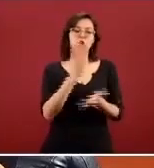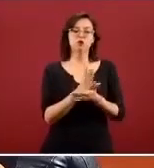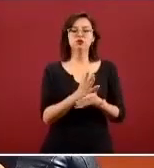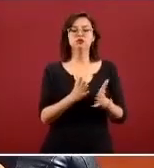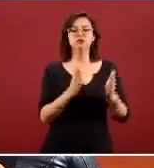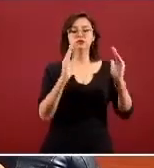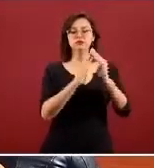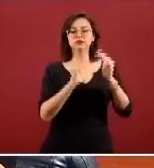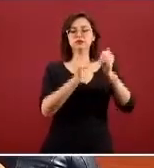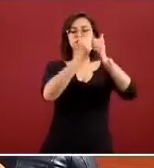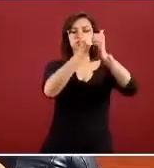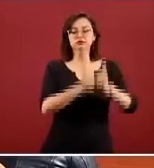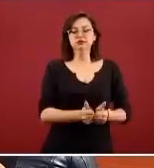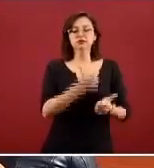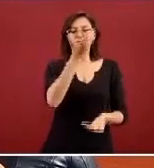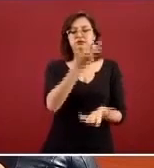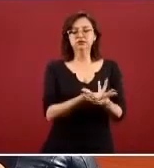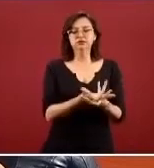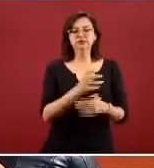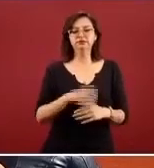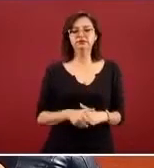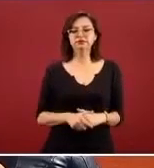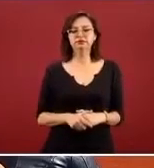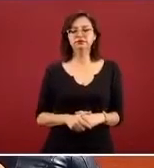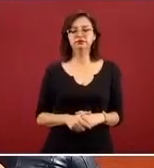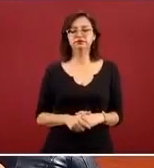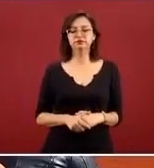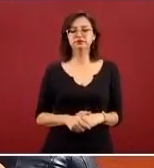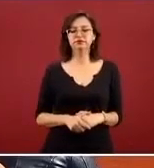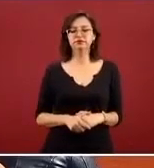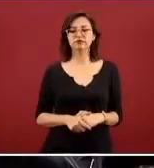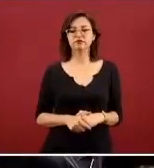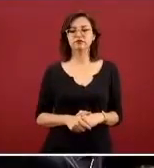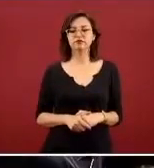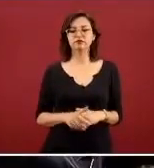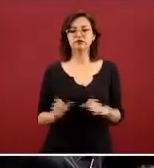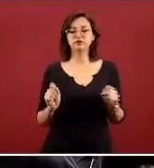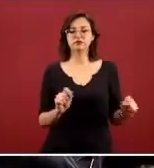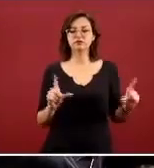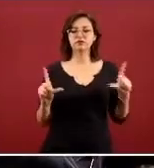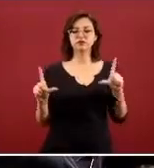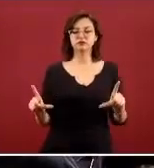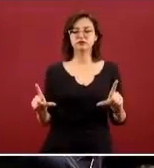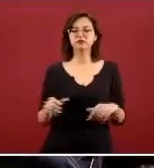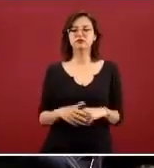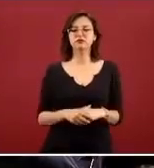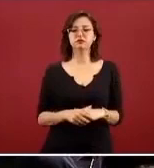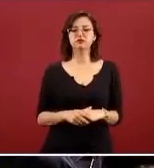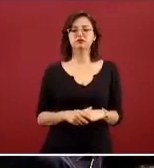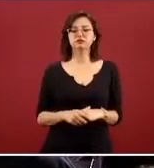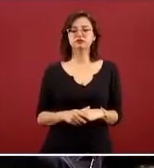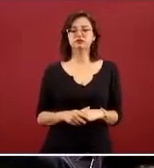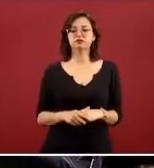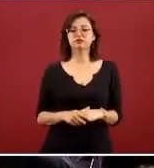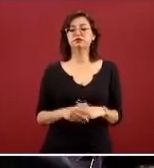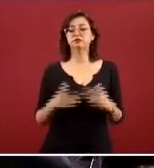resguardo domiciliario corresponsable. En la siguiente diapositiva vemos este 16% de hospitalizados,